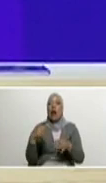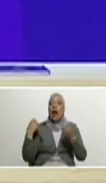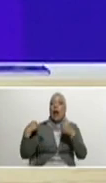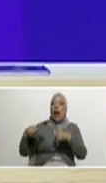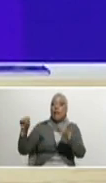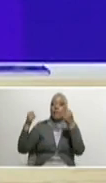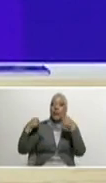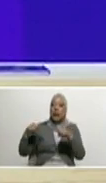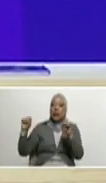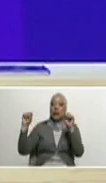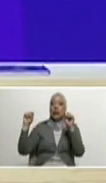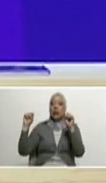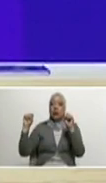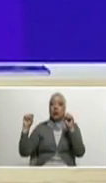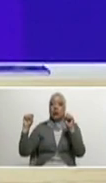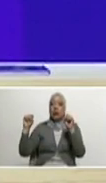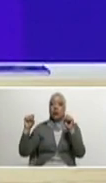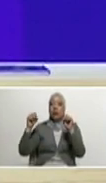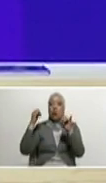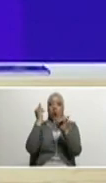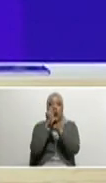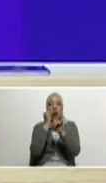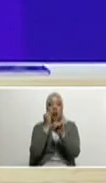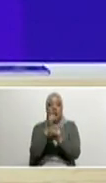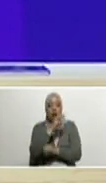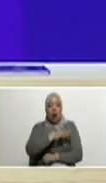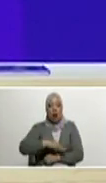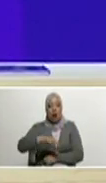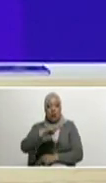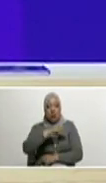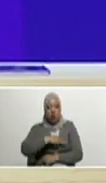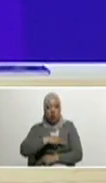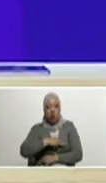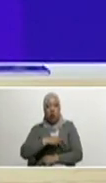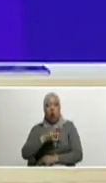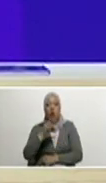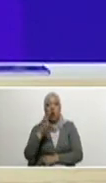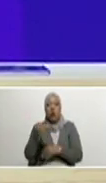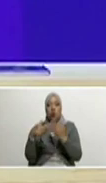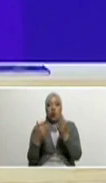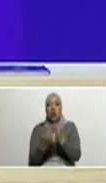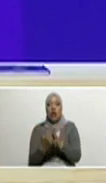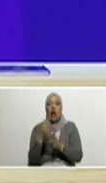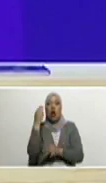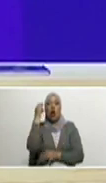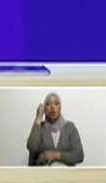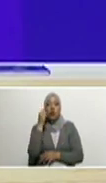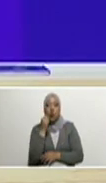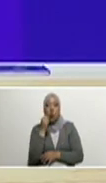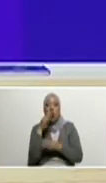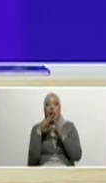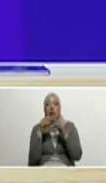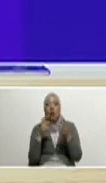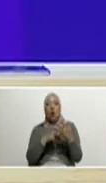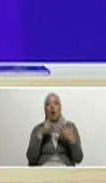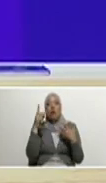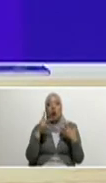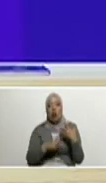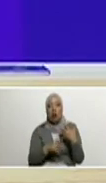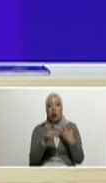aplicar de manera virtual las misiones Robinson, Rivas, Sucre y todos los